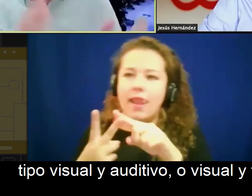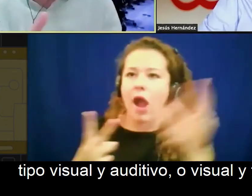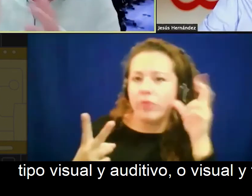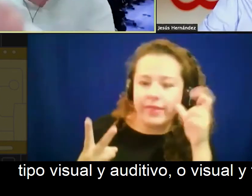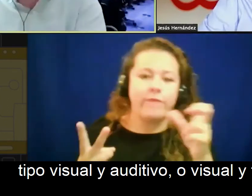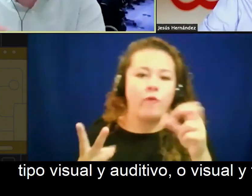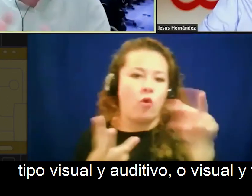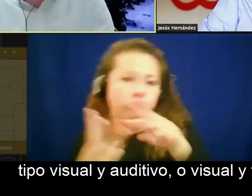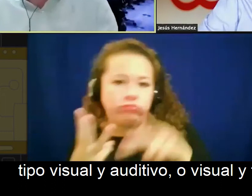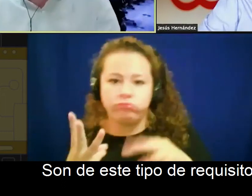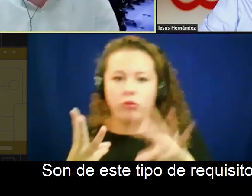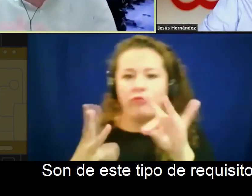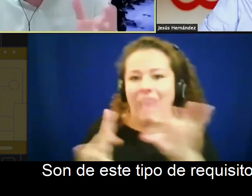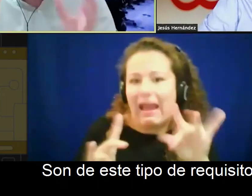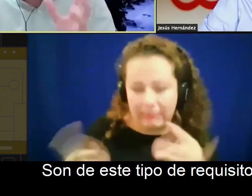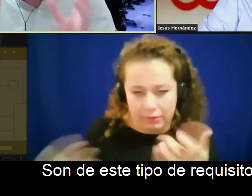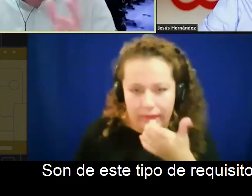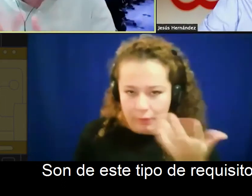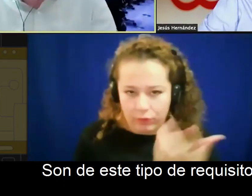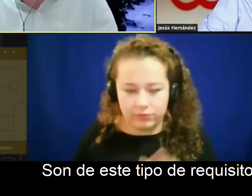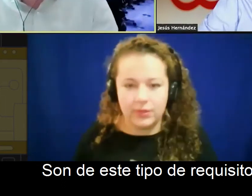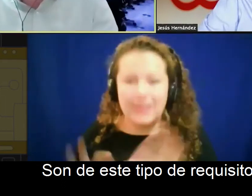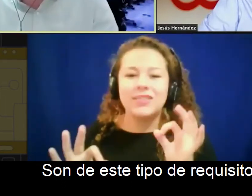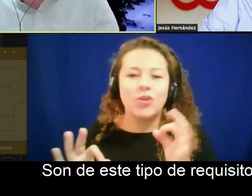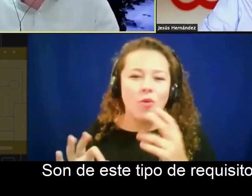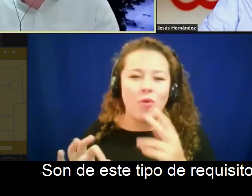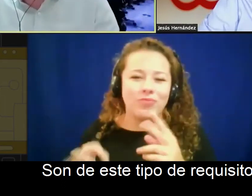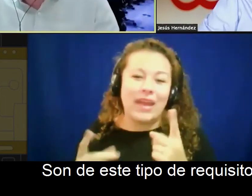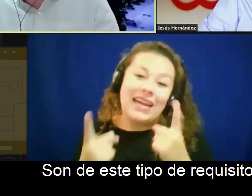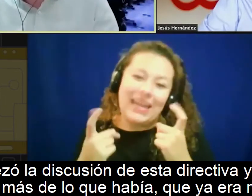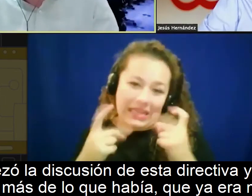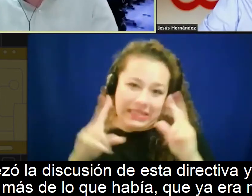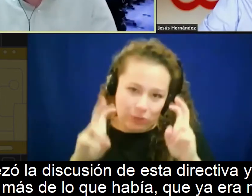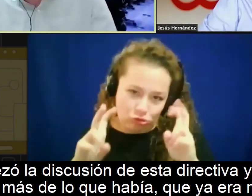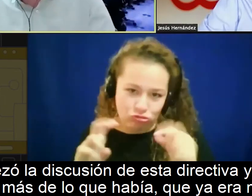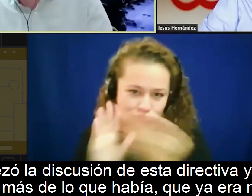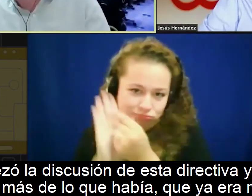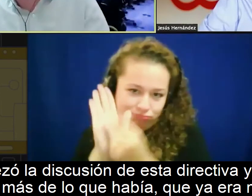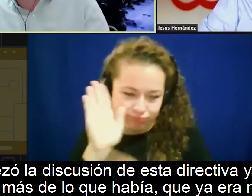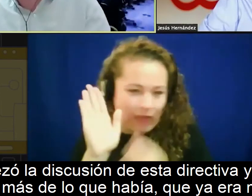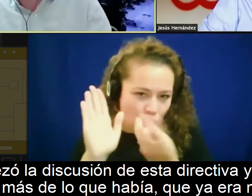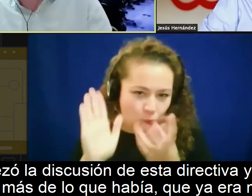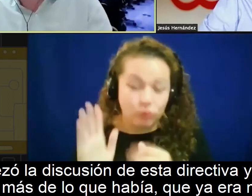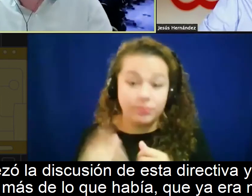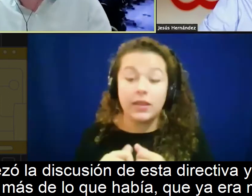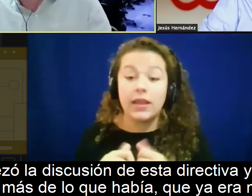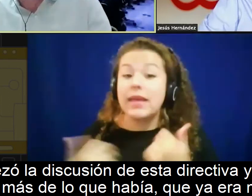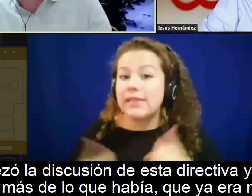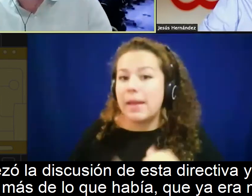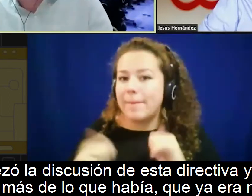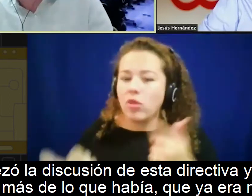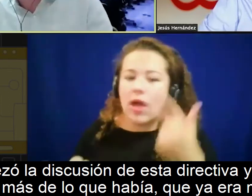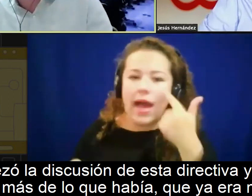o visual y táctil. Entonces son, digamos, de este tipo de requisitos. Y claro, empezó la discusión de